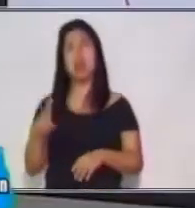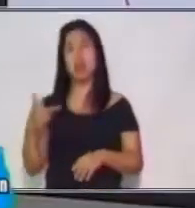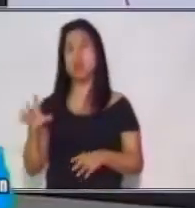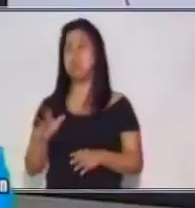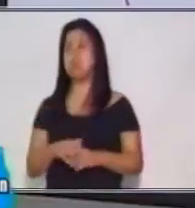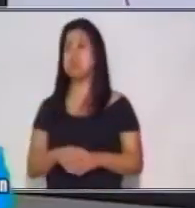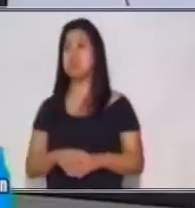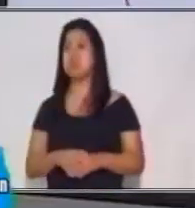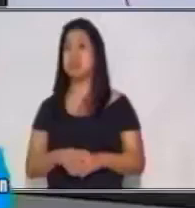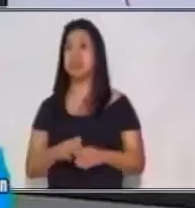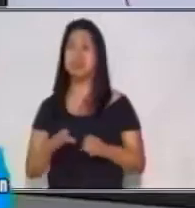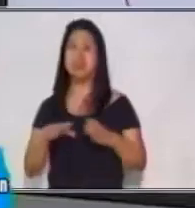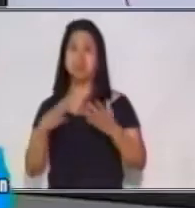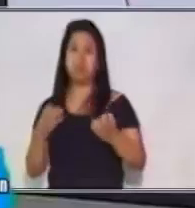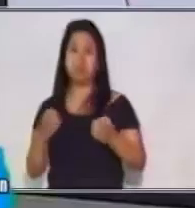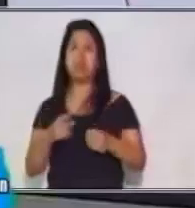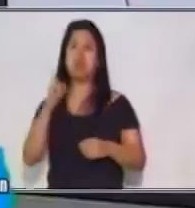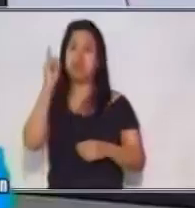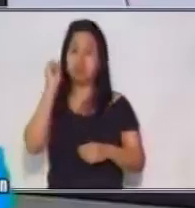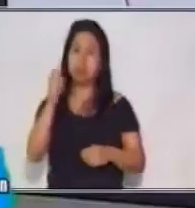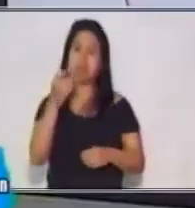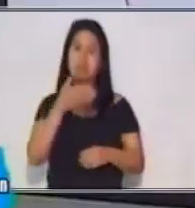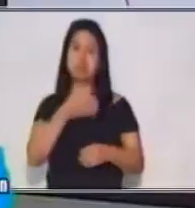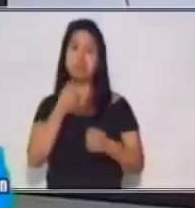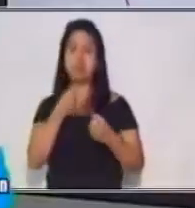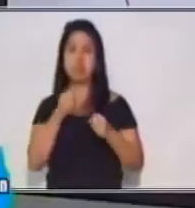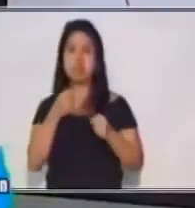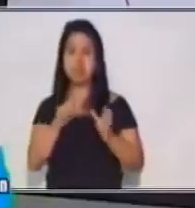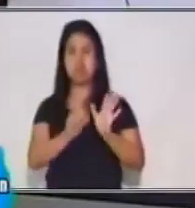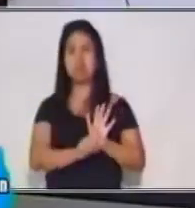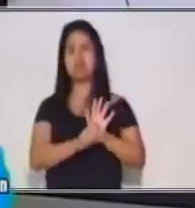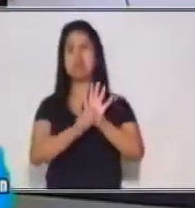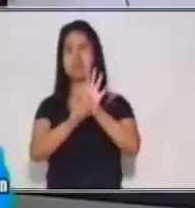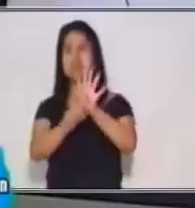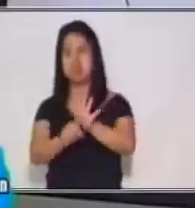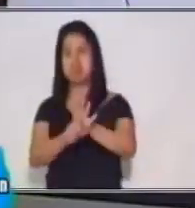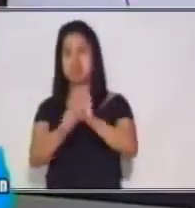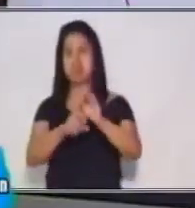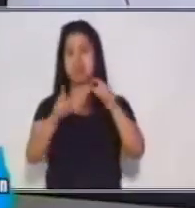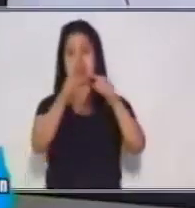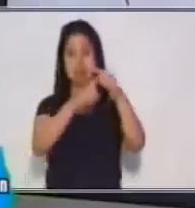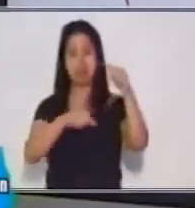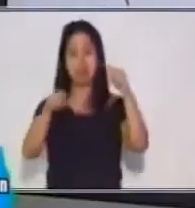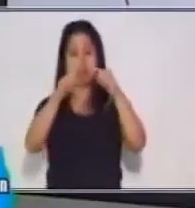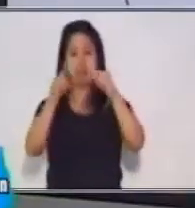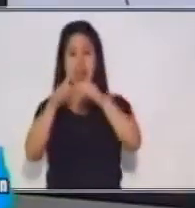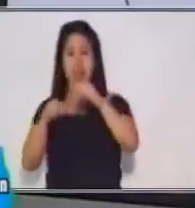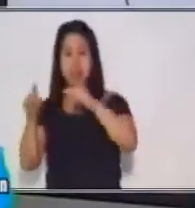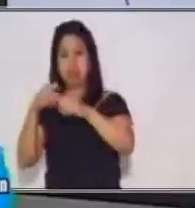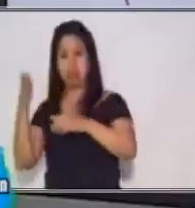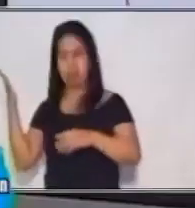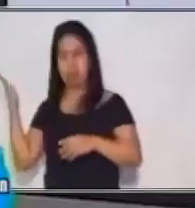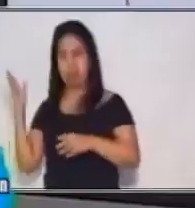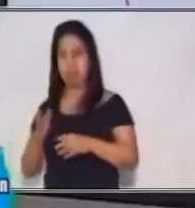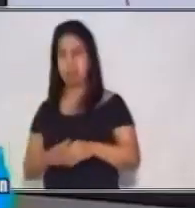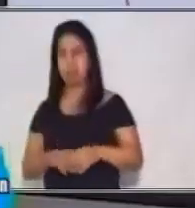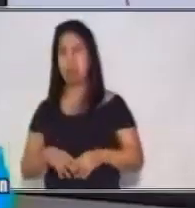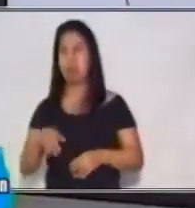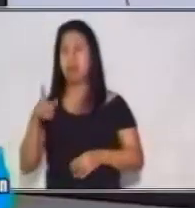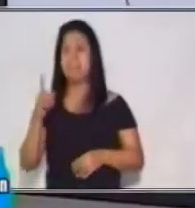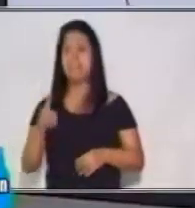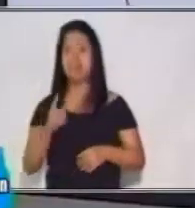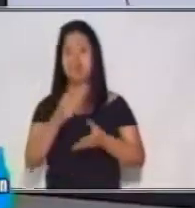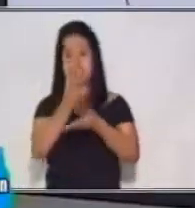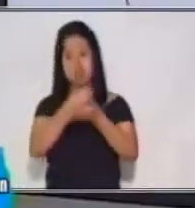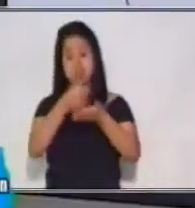segundo paso después de la tabla, es representar esa información en el diagrama. Vas a colocar en tu